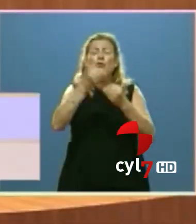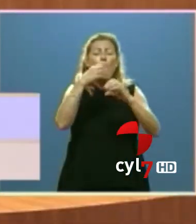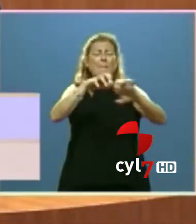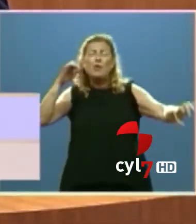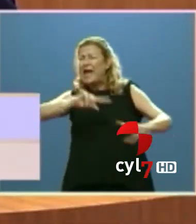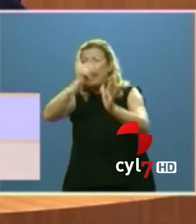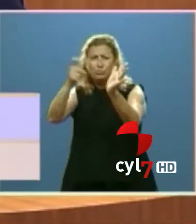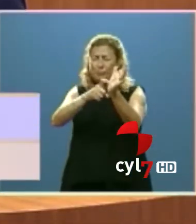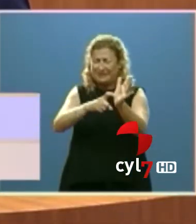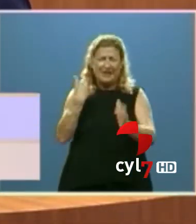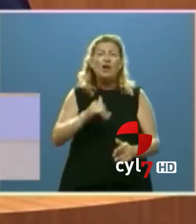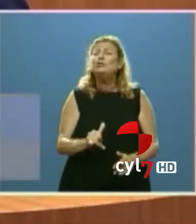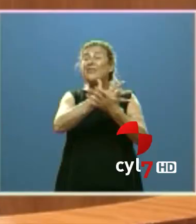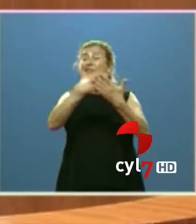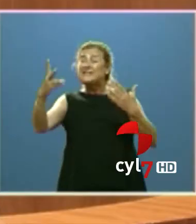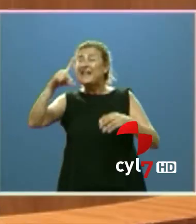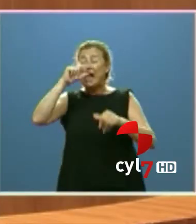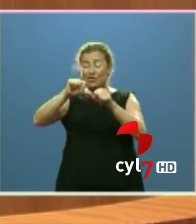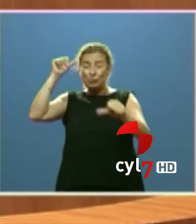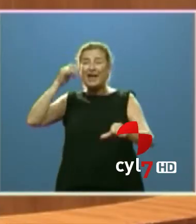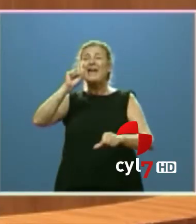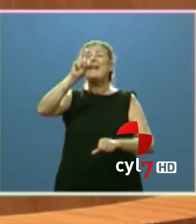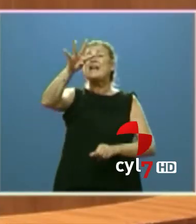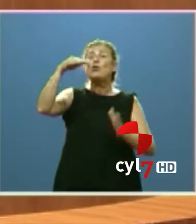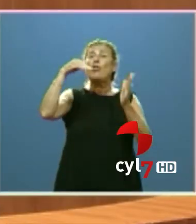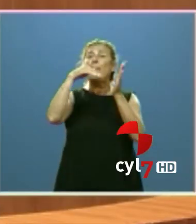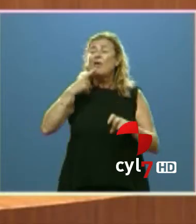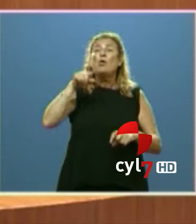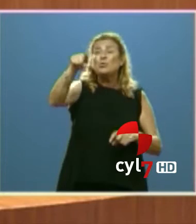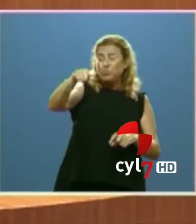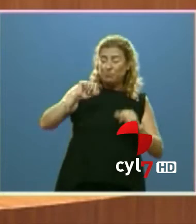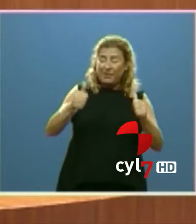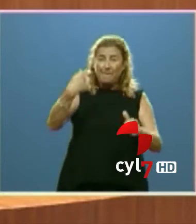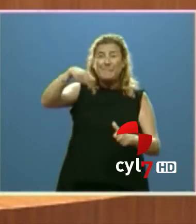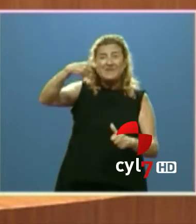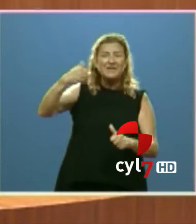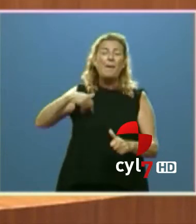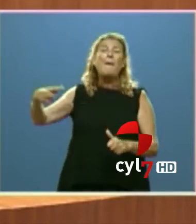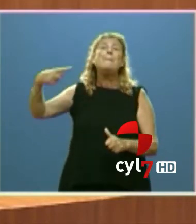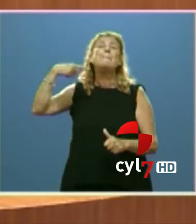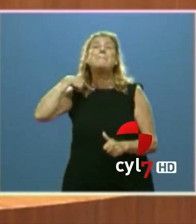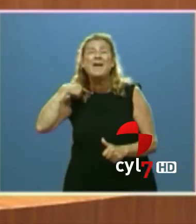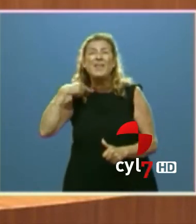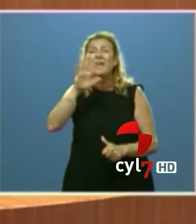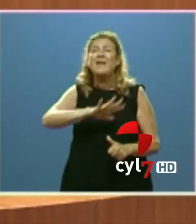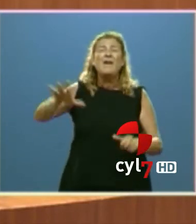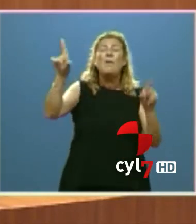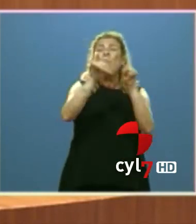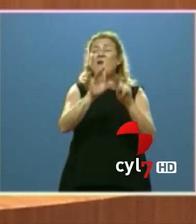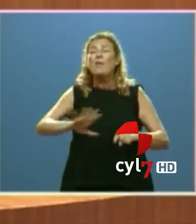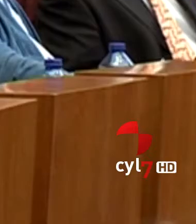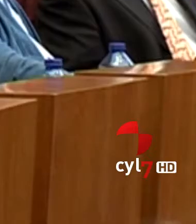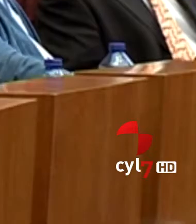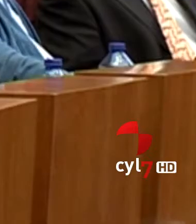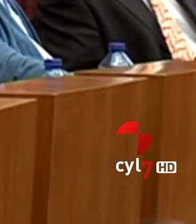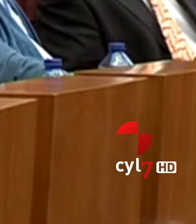son más que suficientes para no tener ninguna excusa hay 14.000 empresas más hemos perdido una población equivalente a toda la ciudad de